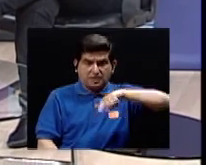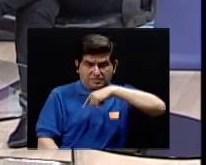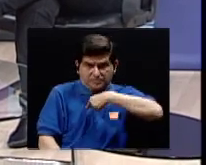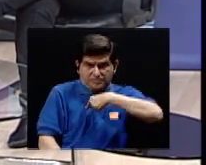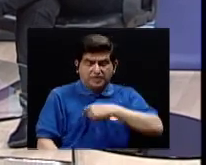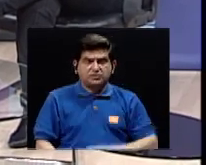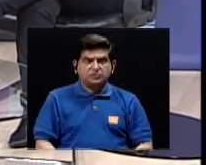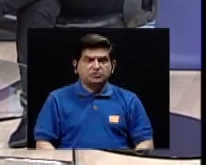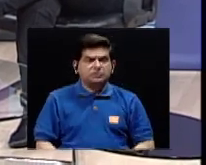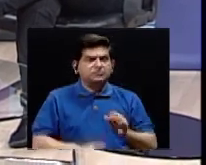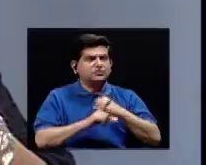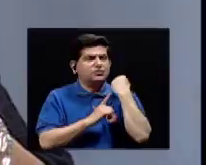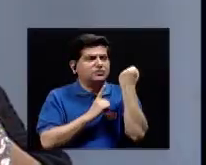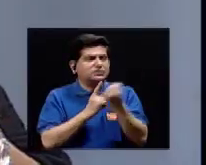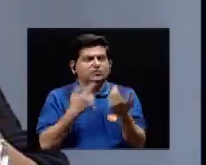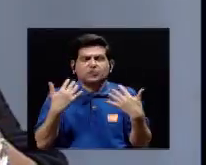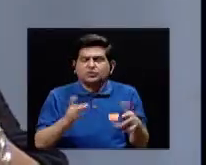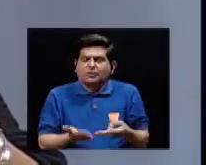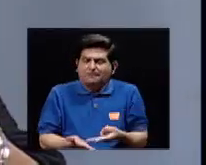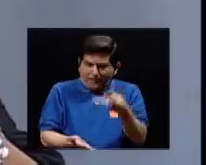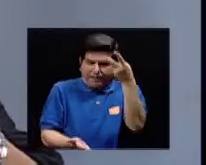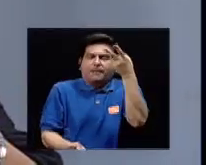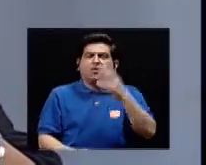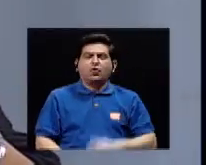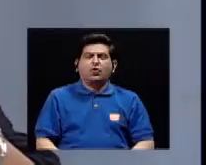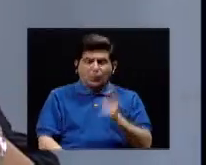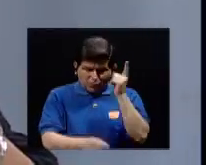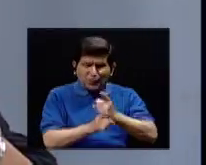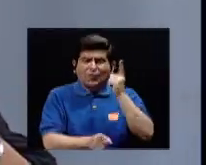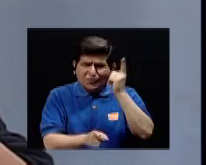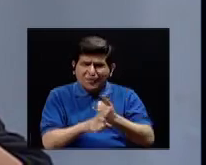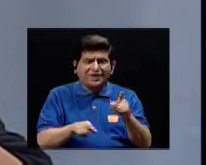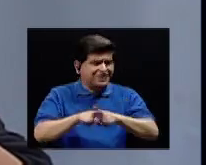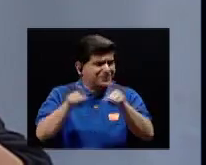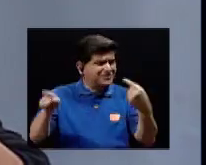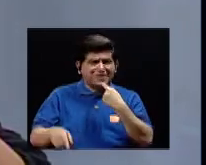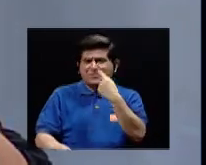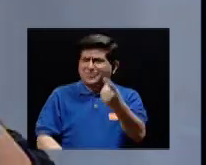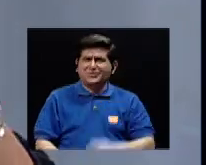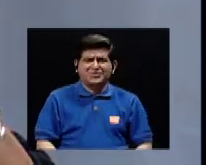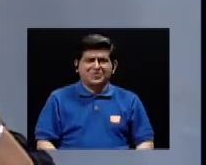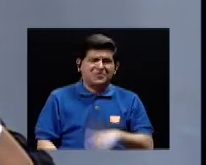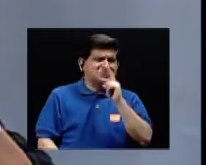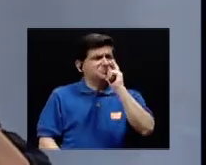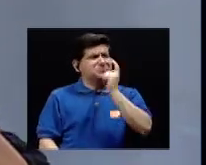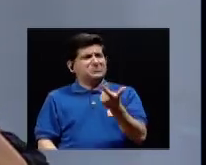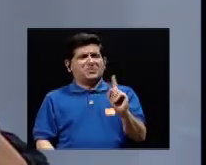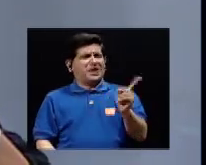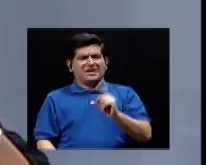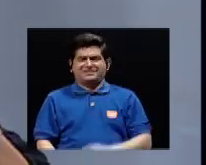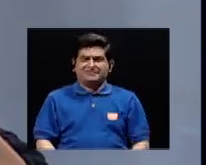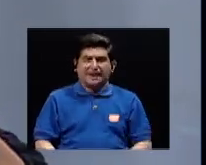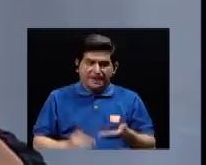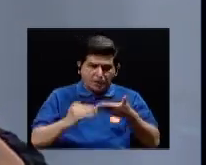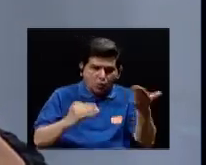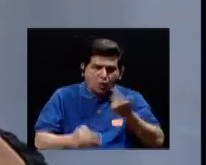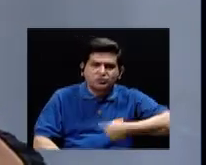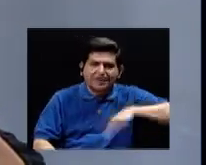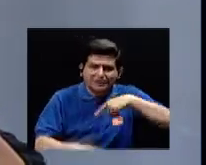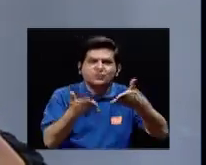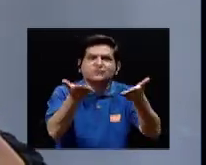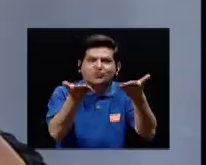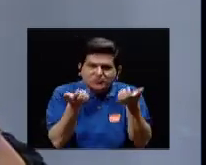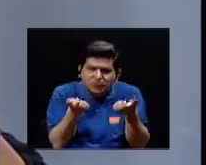ha sido como una cuestión como muy rica, porque efectivamente tampoco les voy a decir que fue casual, era una de las cosas